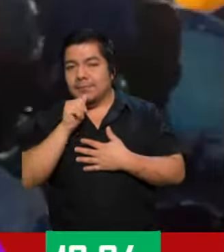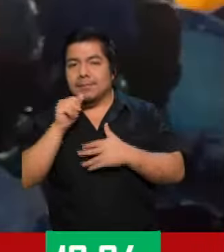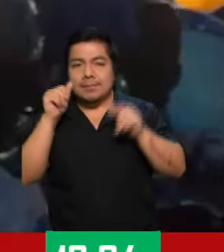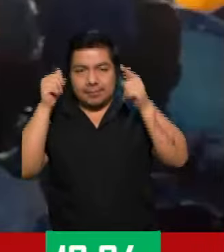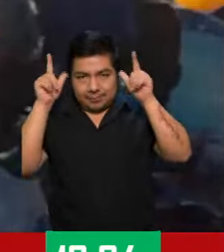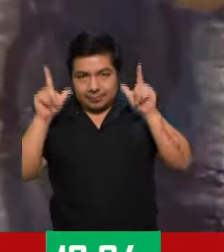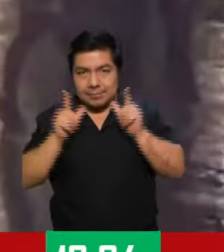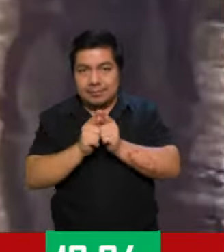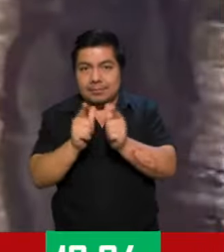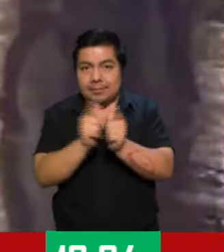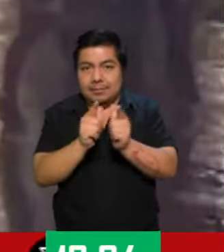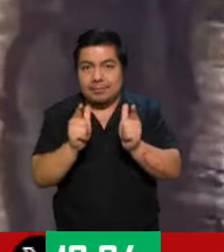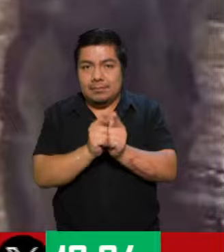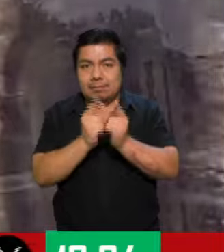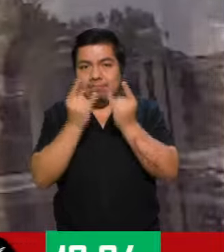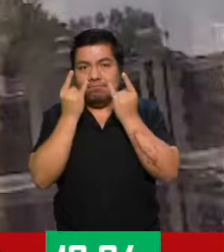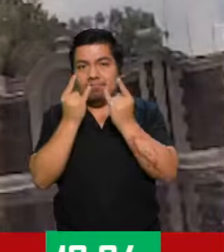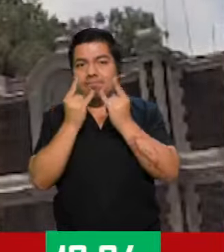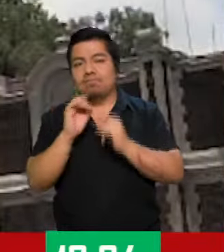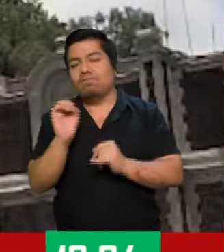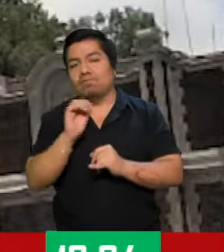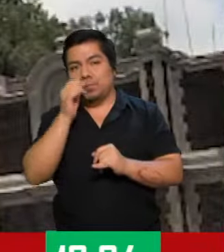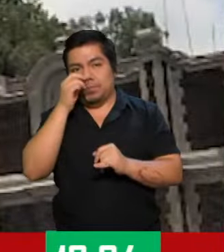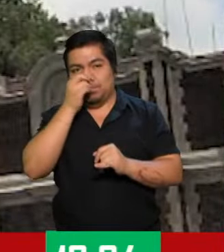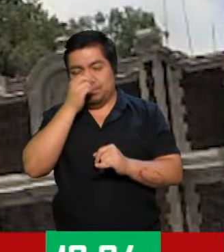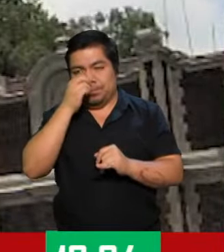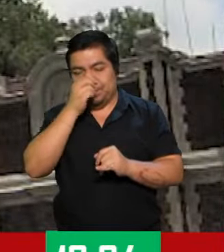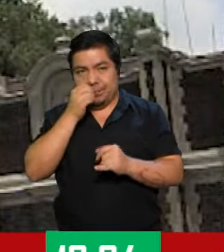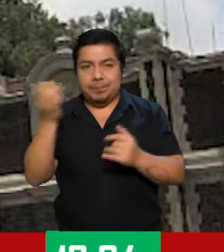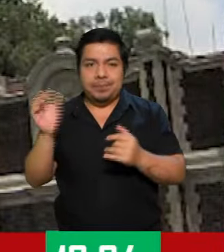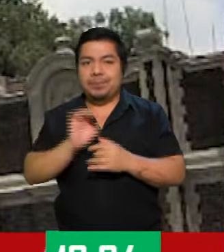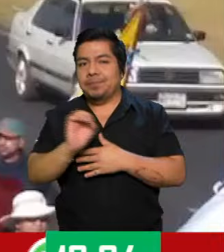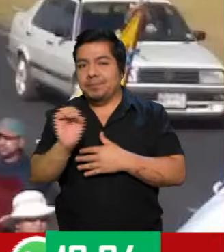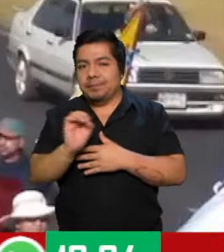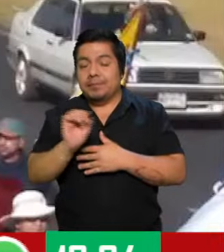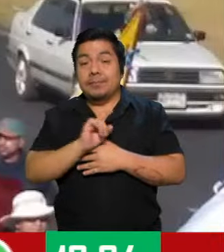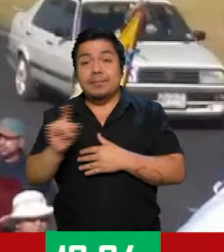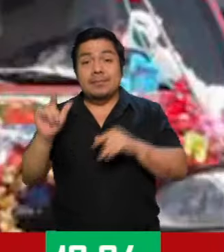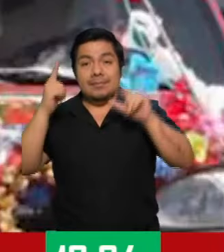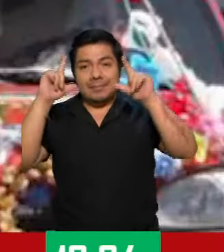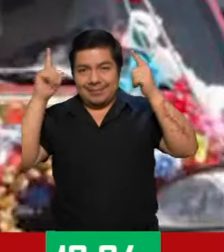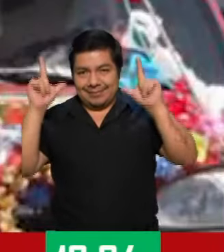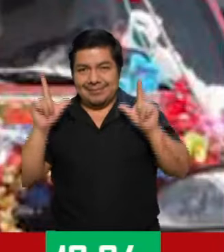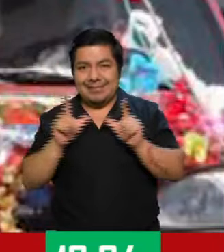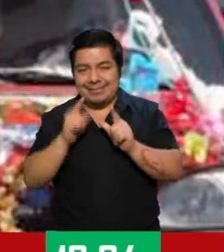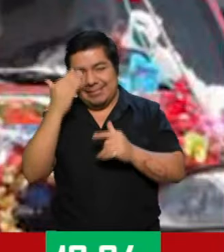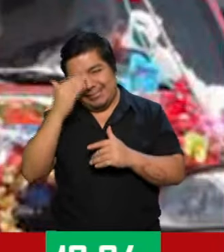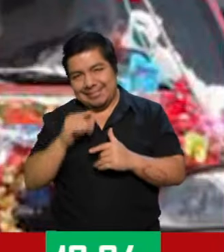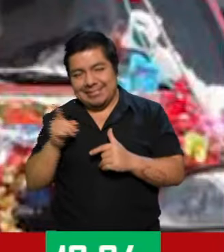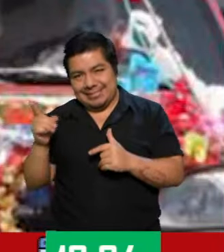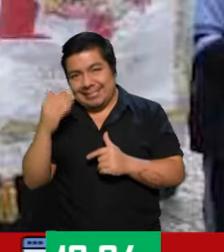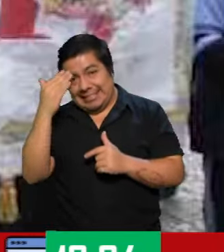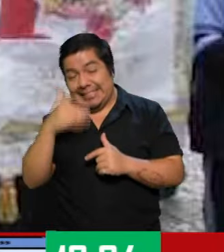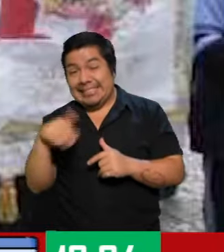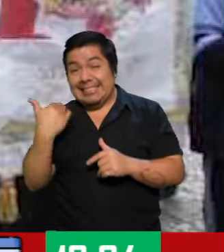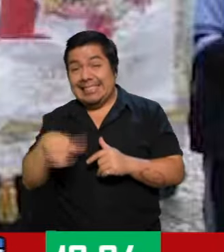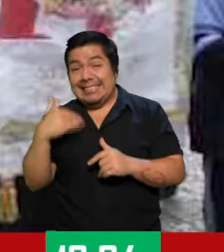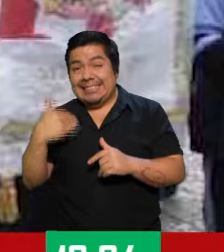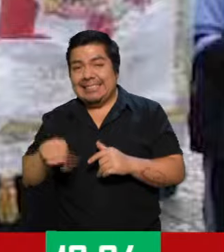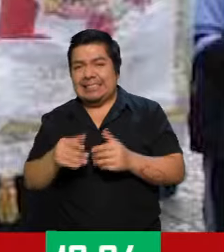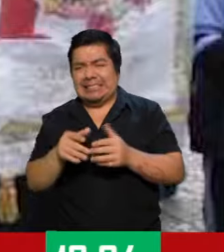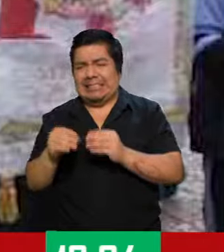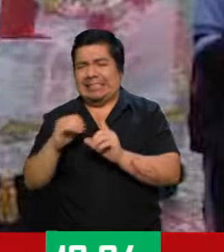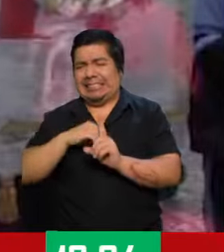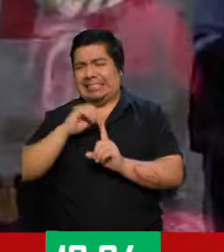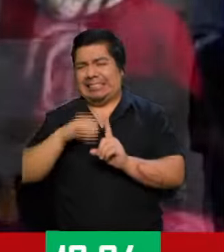el grupo de rock. Ay, se nos adelantó. De nuestro Lino Nava, que falleció. Lino Nava, no. Sino a la morenita del Tepeyac. Y no sabe usted qué